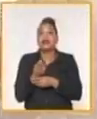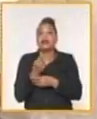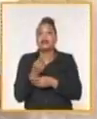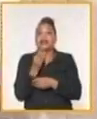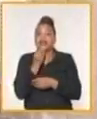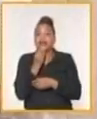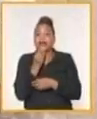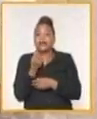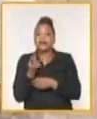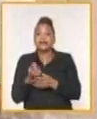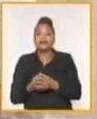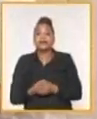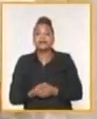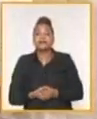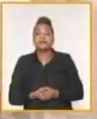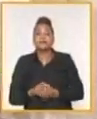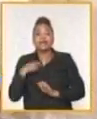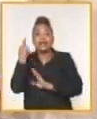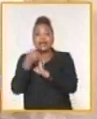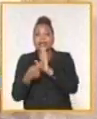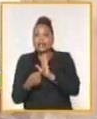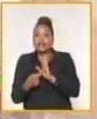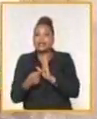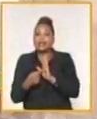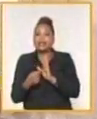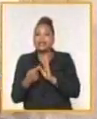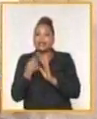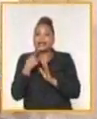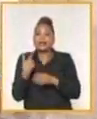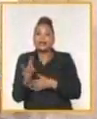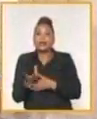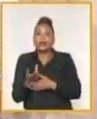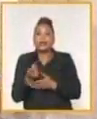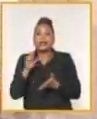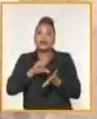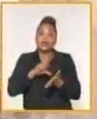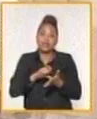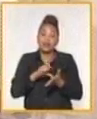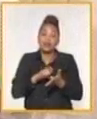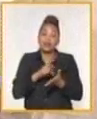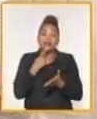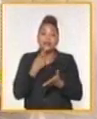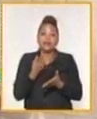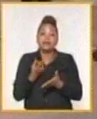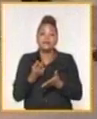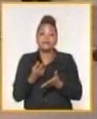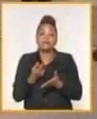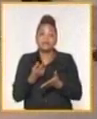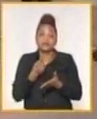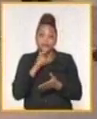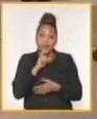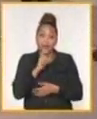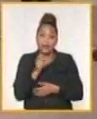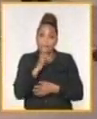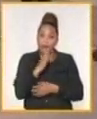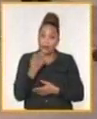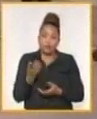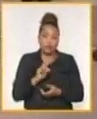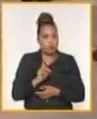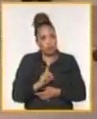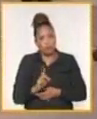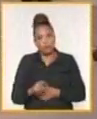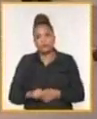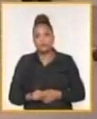pequeño, etcétera. Y entonces el lobo y la caperucita, desgraciadamente, Bueno, lo tengo que llevar ahora ahí. terminó el G7 y en la ¿Y qué declaración que Israel